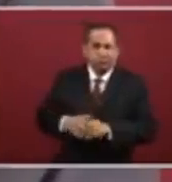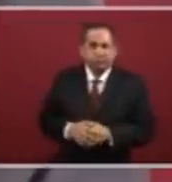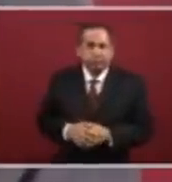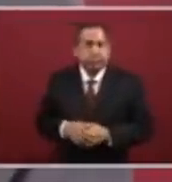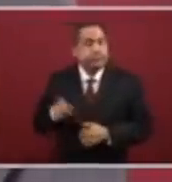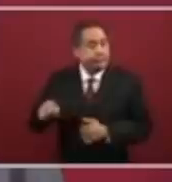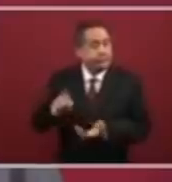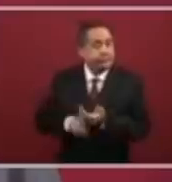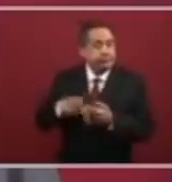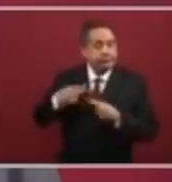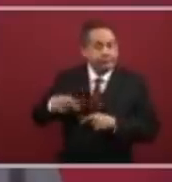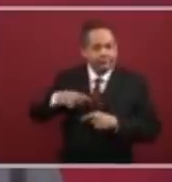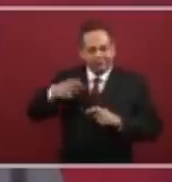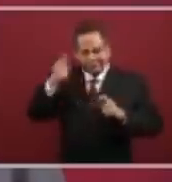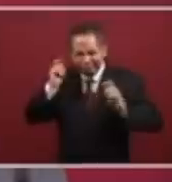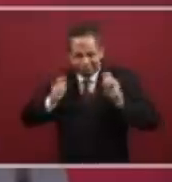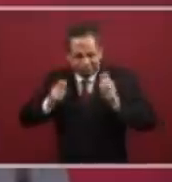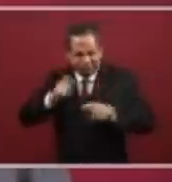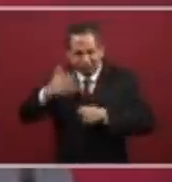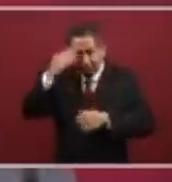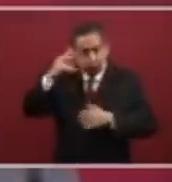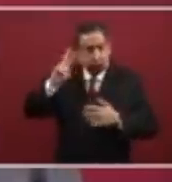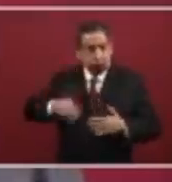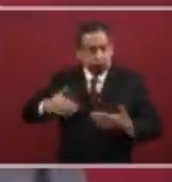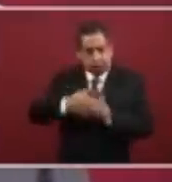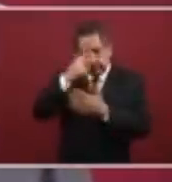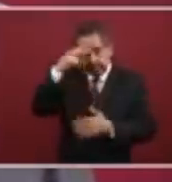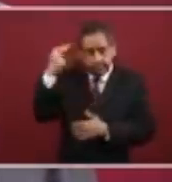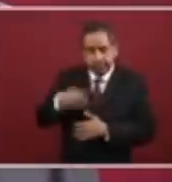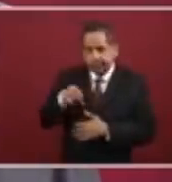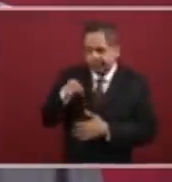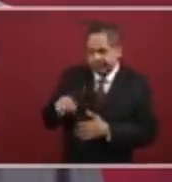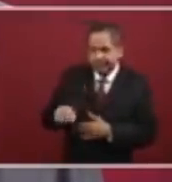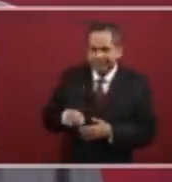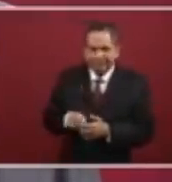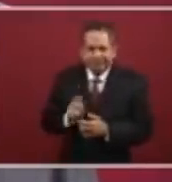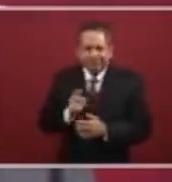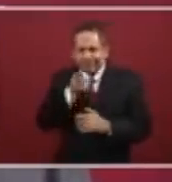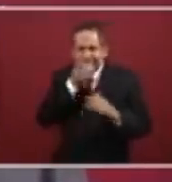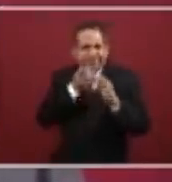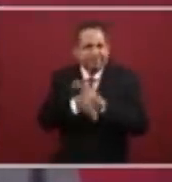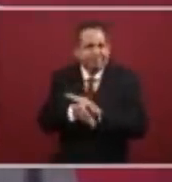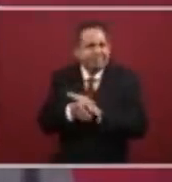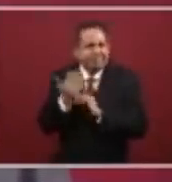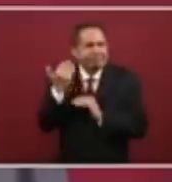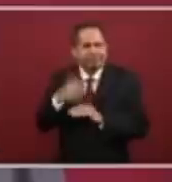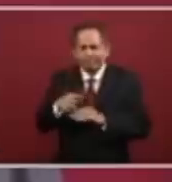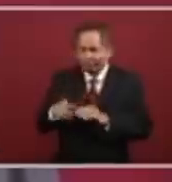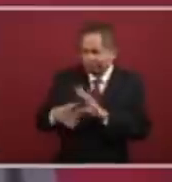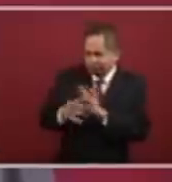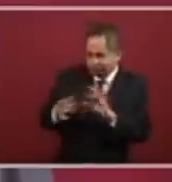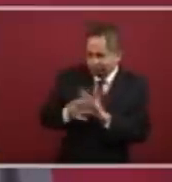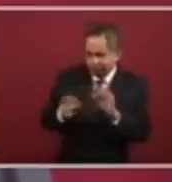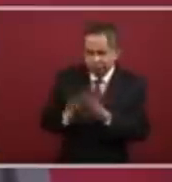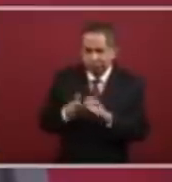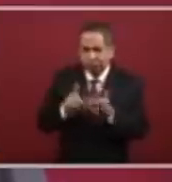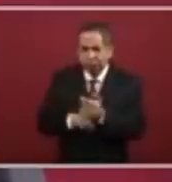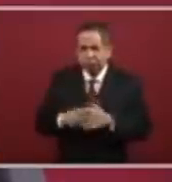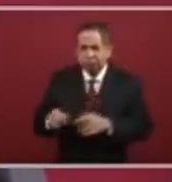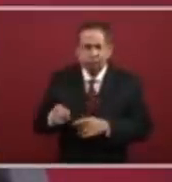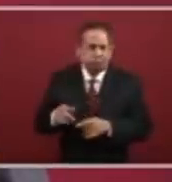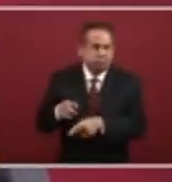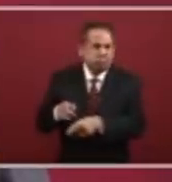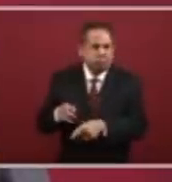refineros, expertos mexicanos que nos dan la